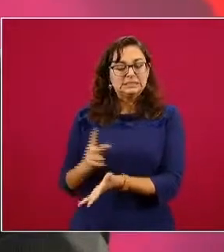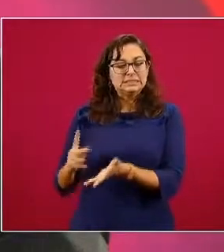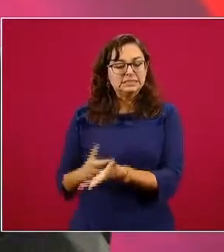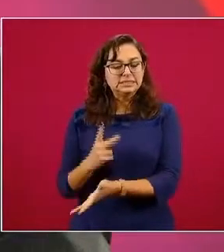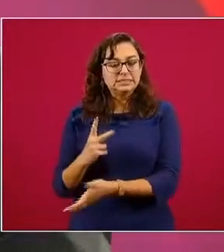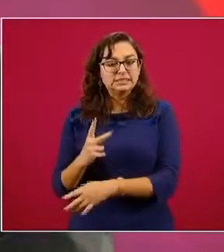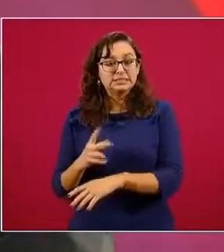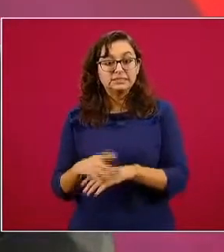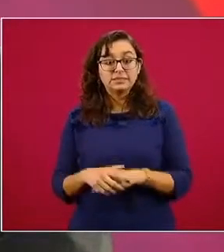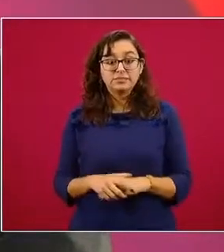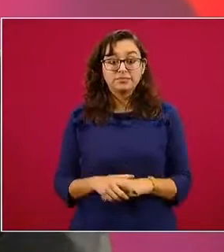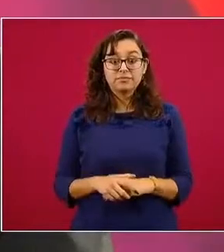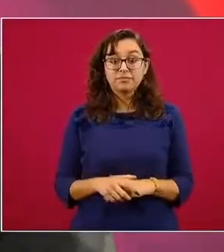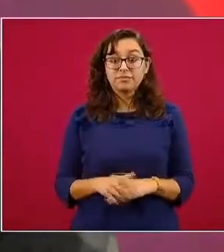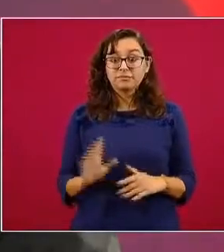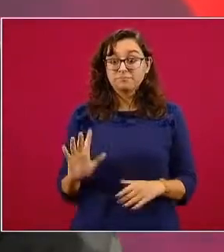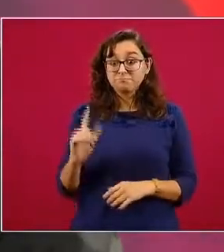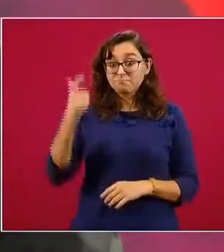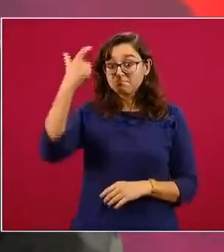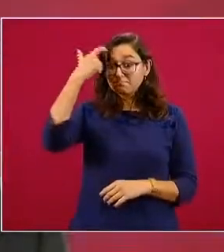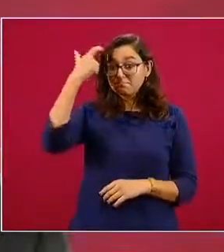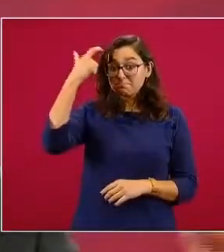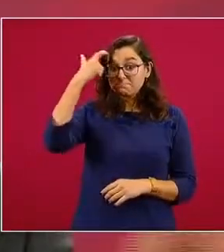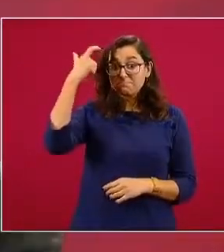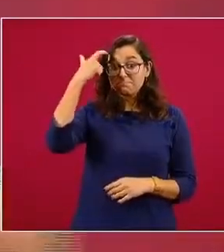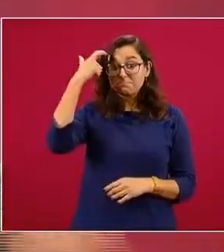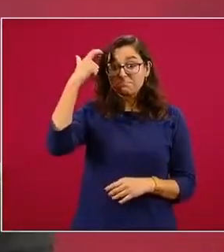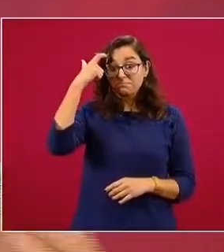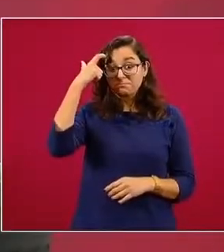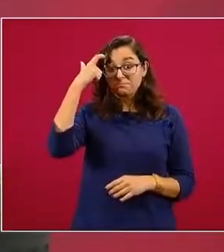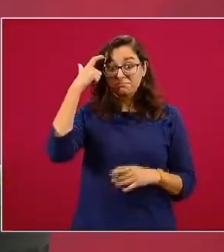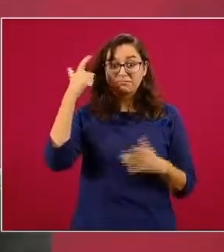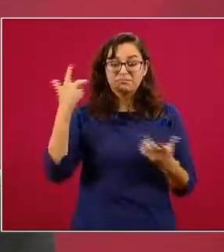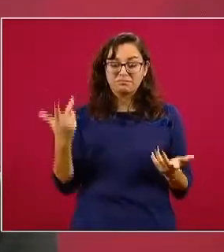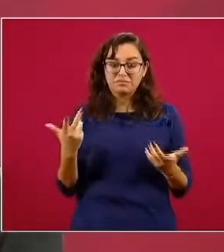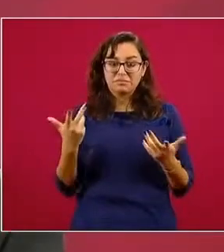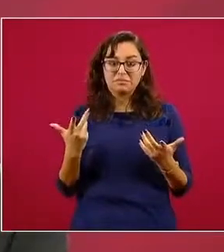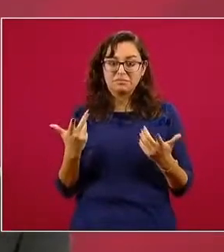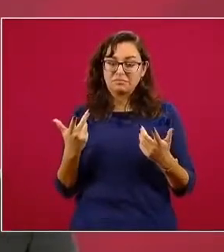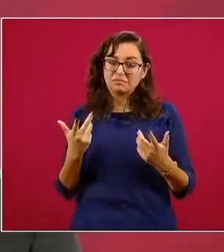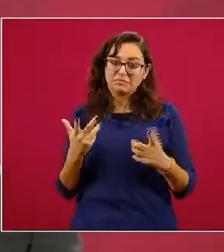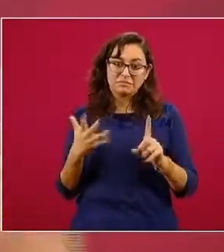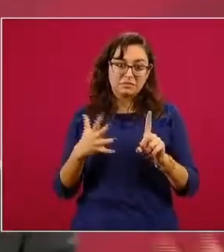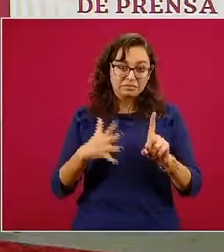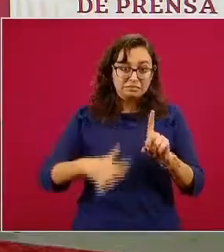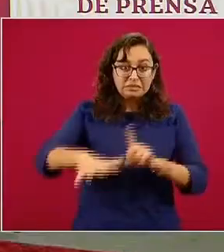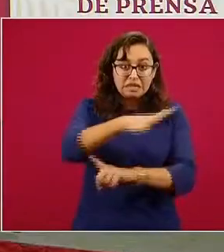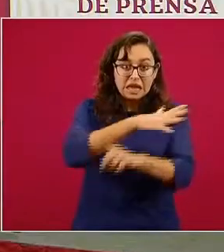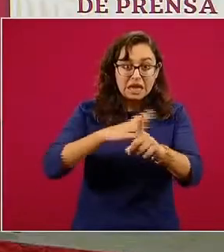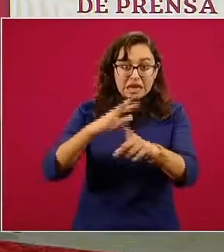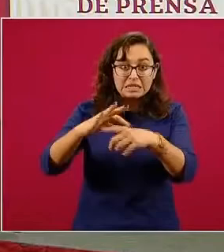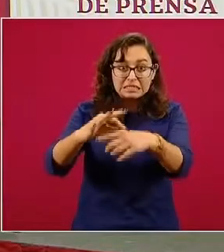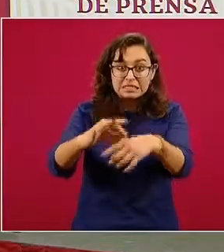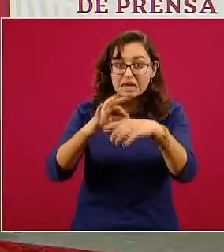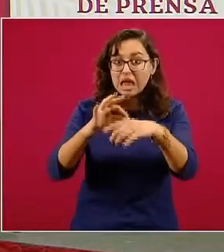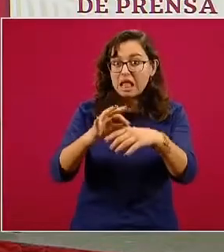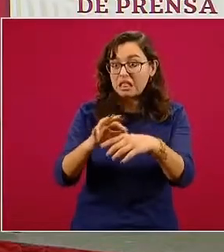estar en esta visión que hace disonancia cognitiva con la realidad